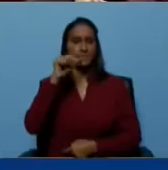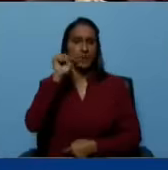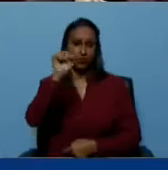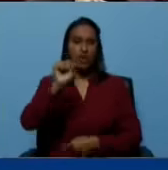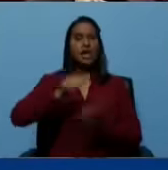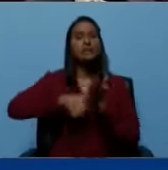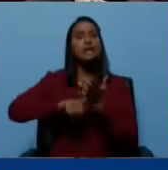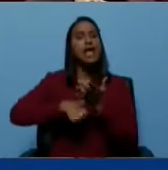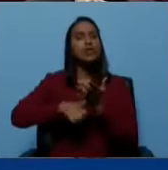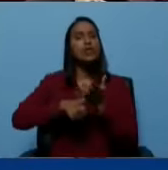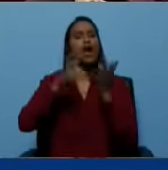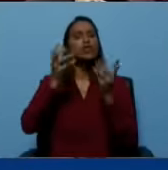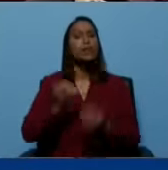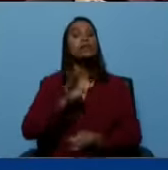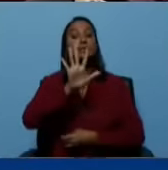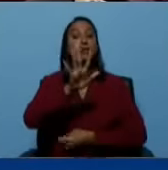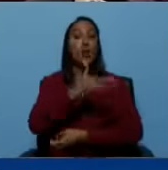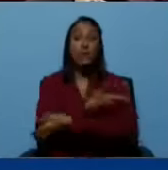identidad número